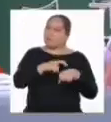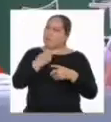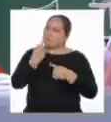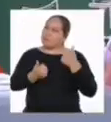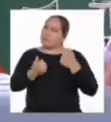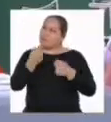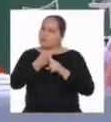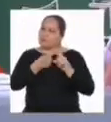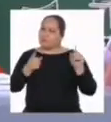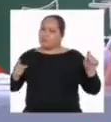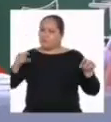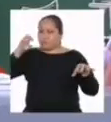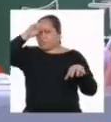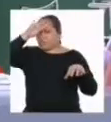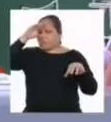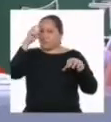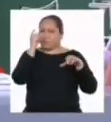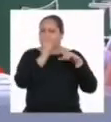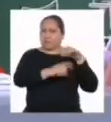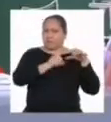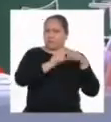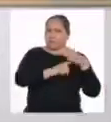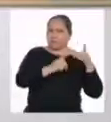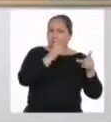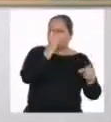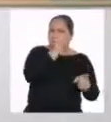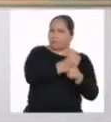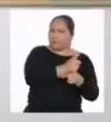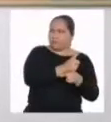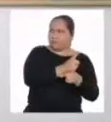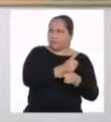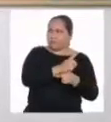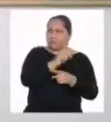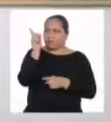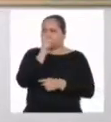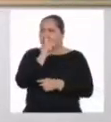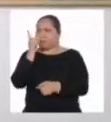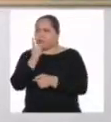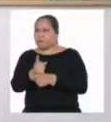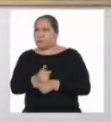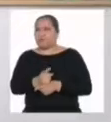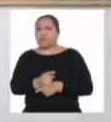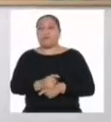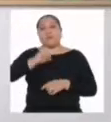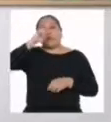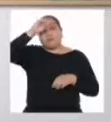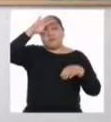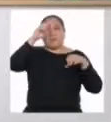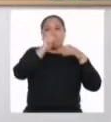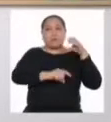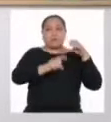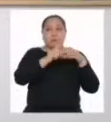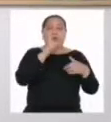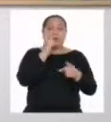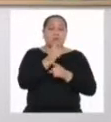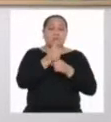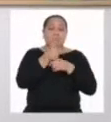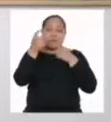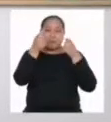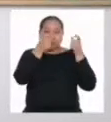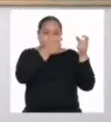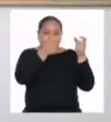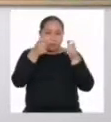la diferencia entre la minería informal y formal? La minería legal o formal está supervisada